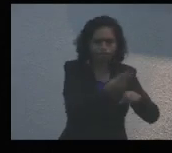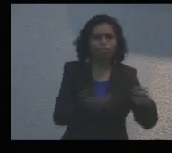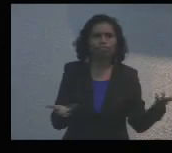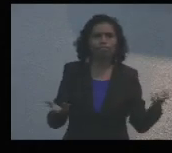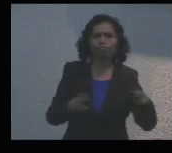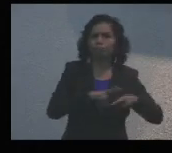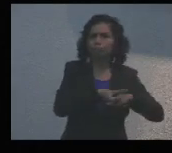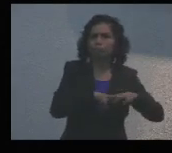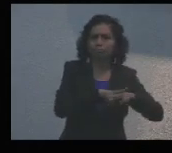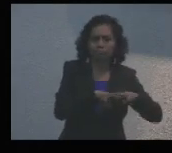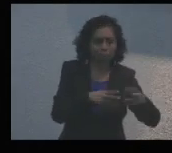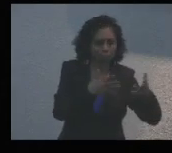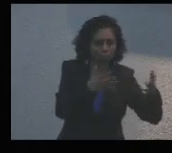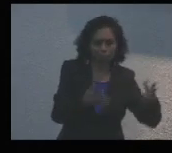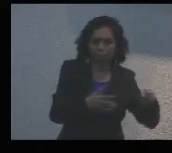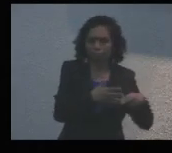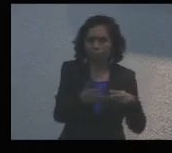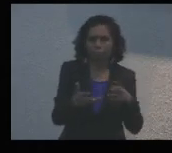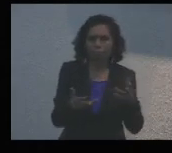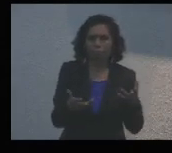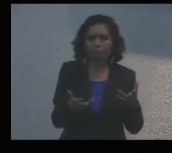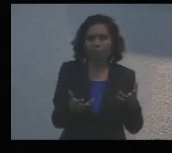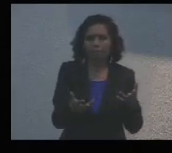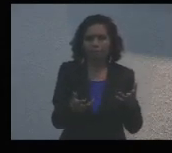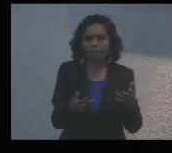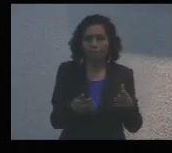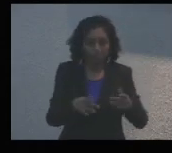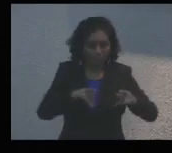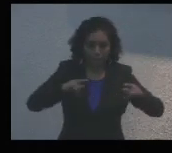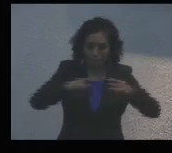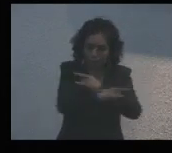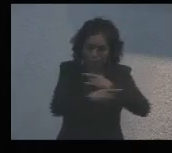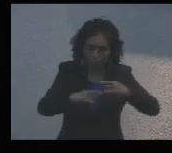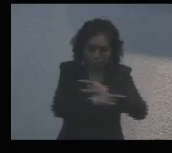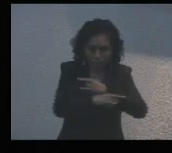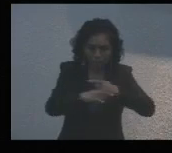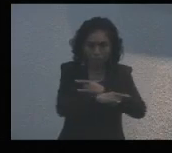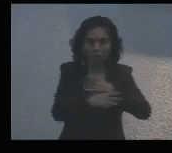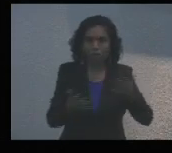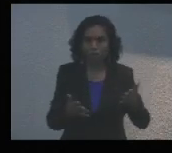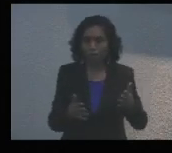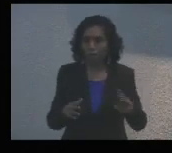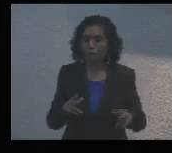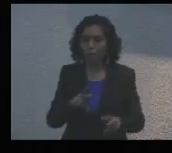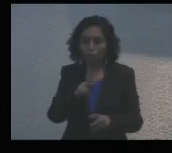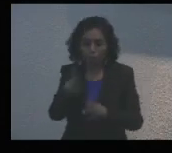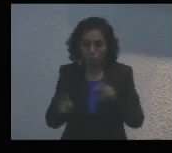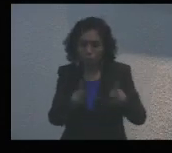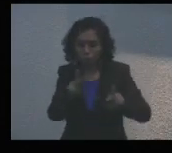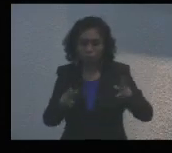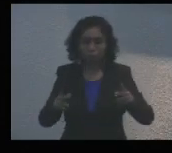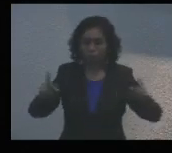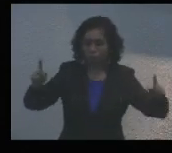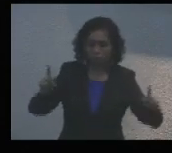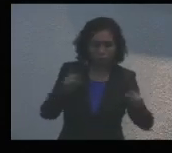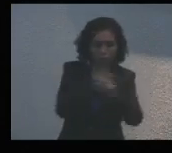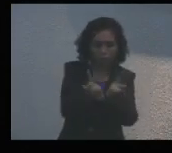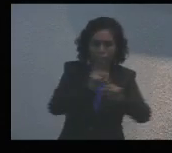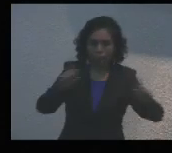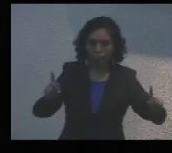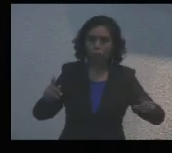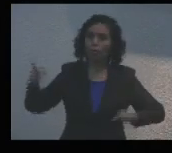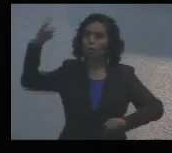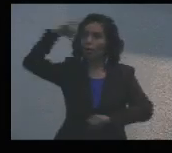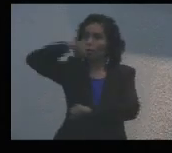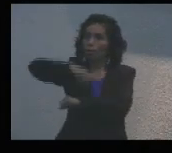Maya, las vialidades que habrán de facilitar la movilidad de los locales y visitantes, pasando por el aeropuerto